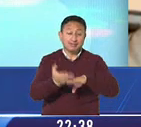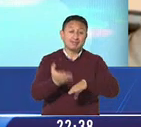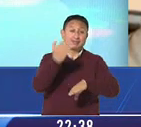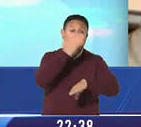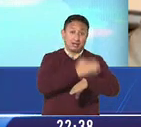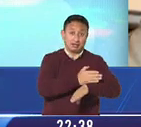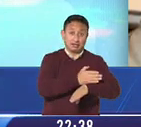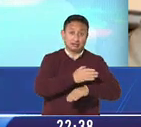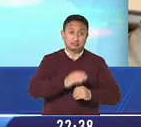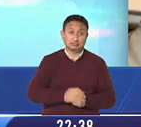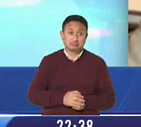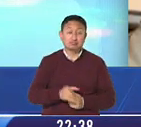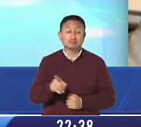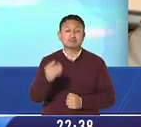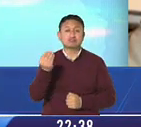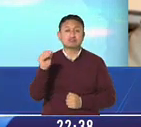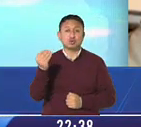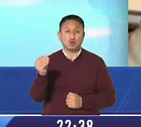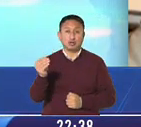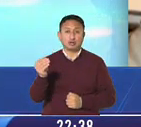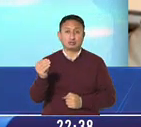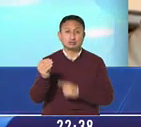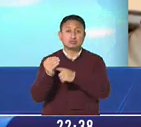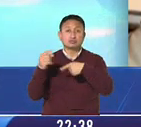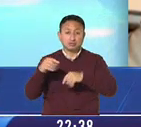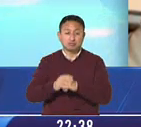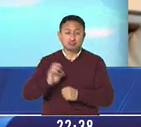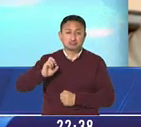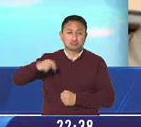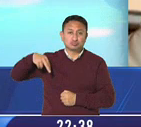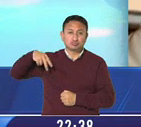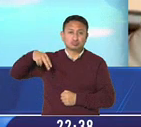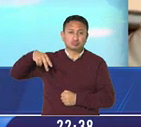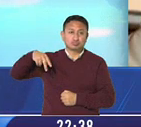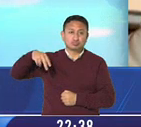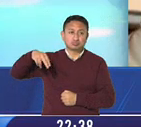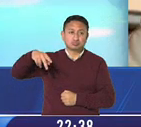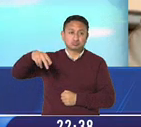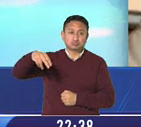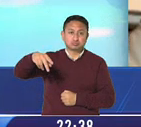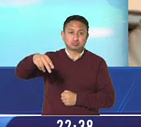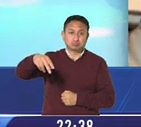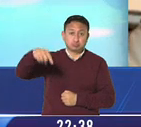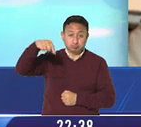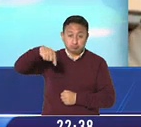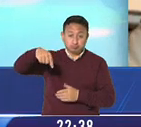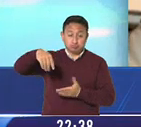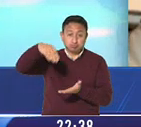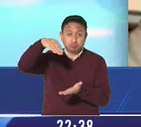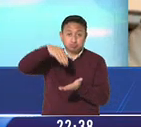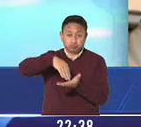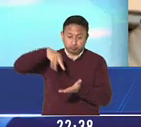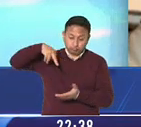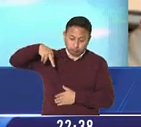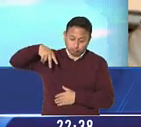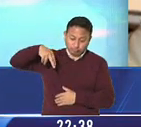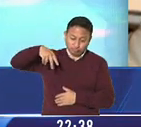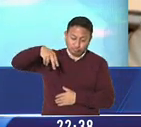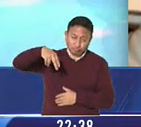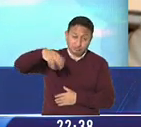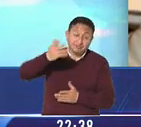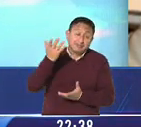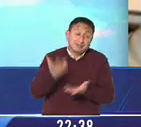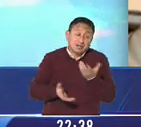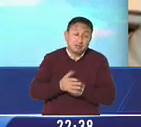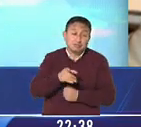antes este joven había estado caminando por el centro de la vía. De esta forma indicaron que